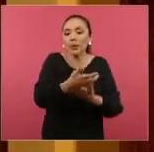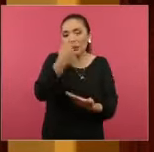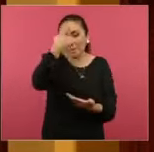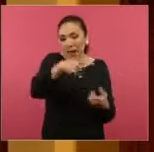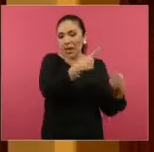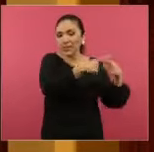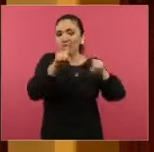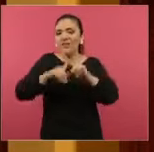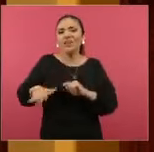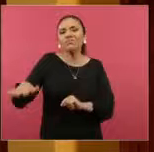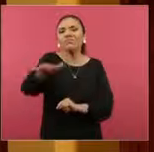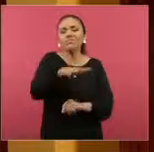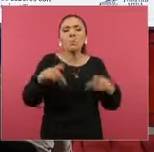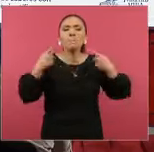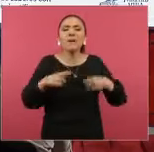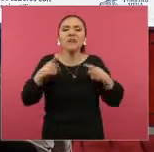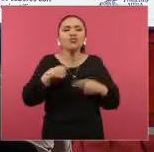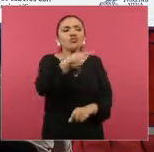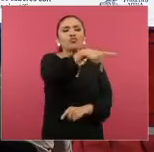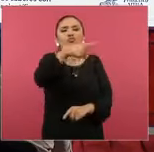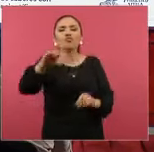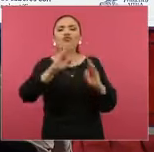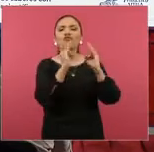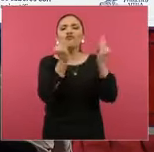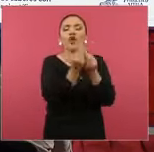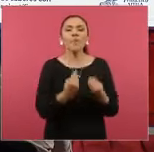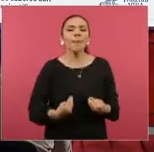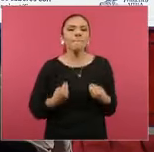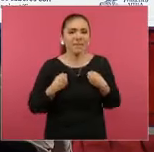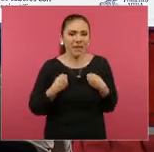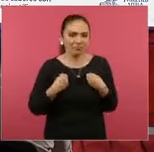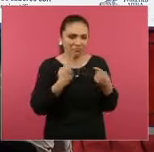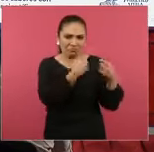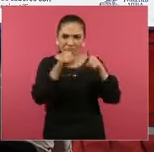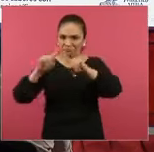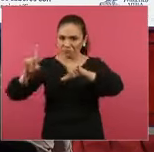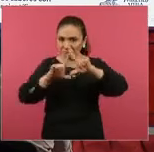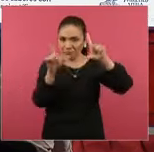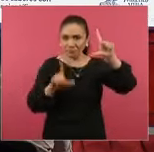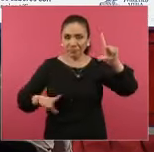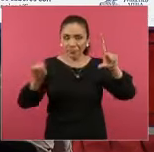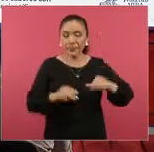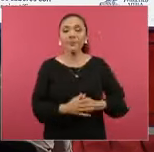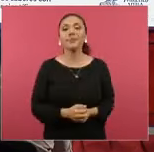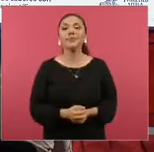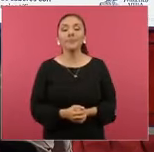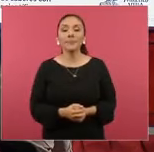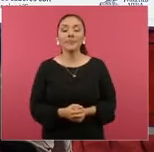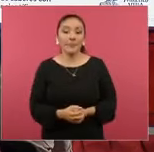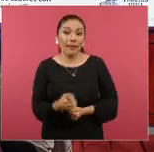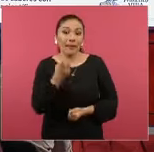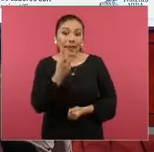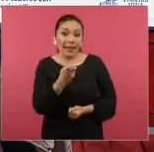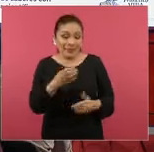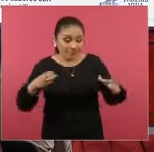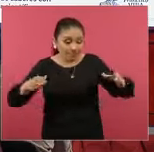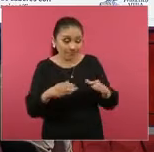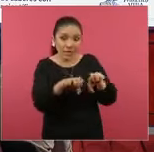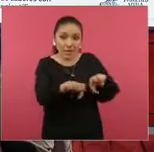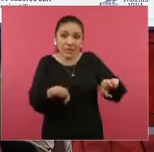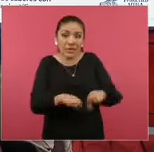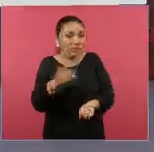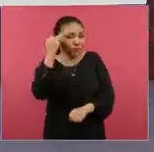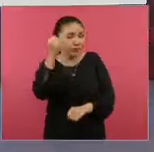distintas poblaciones y formas de vida de la nación mexicana. Entonces, con ellos estuvimos durante